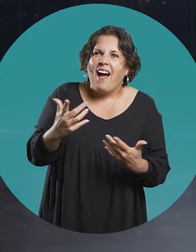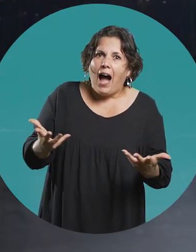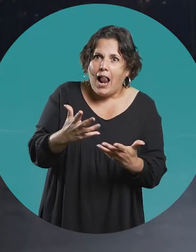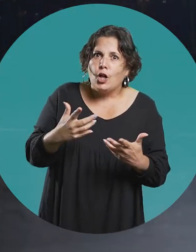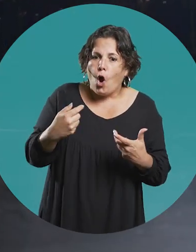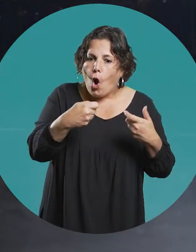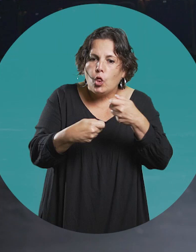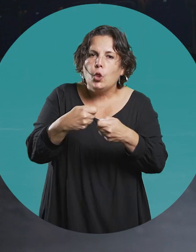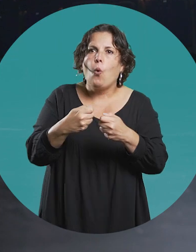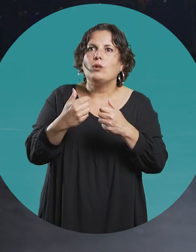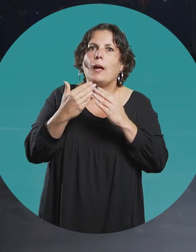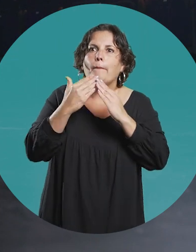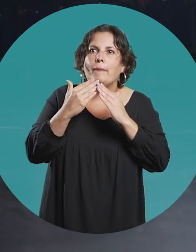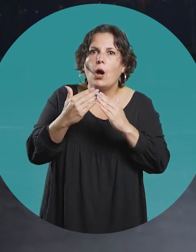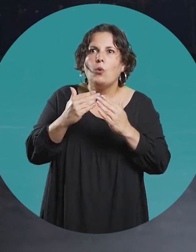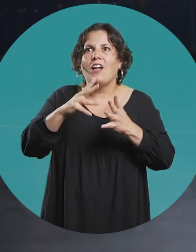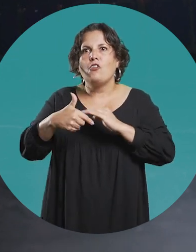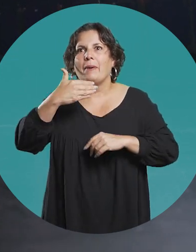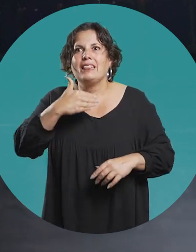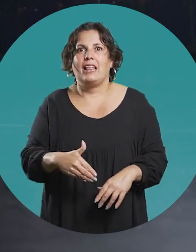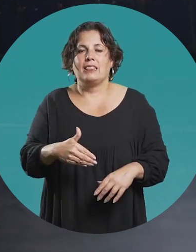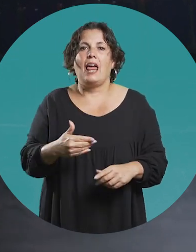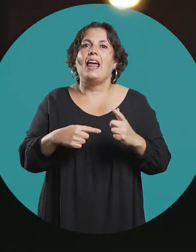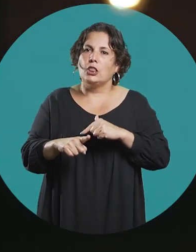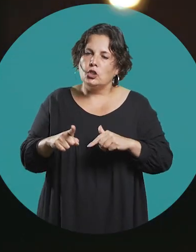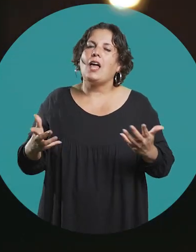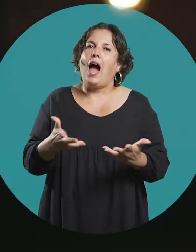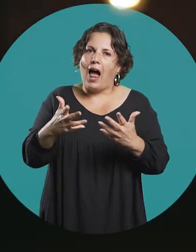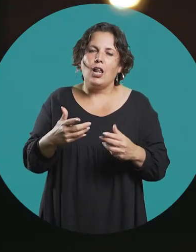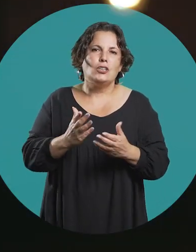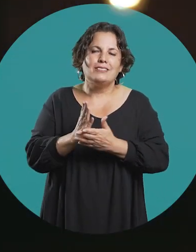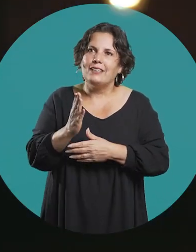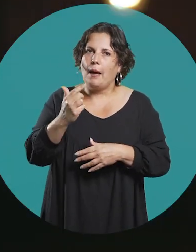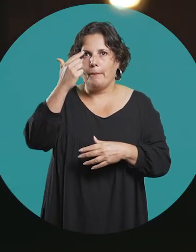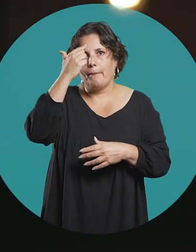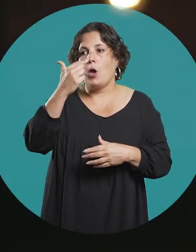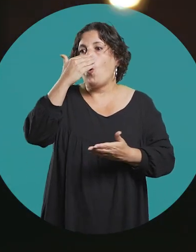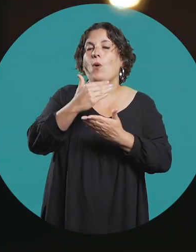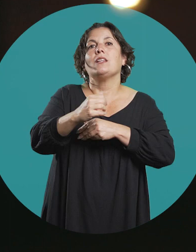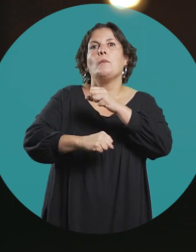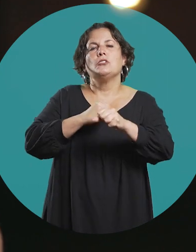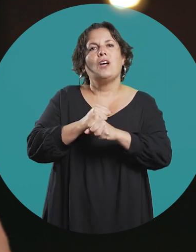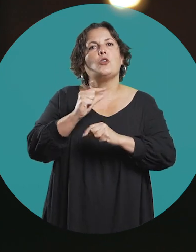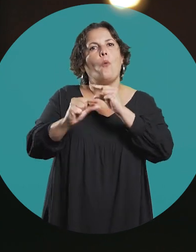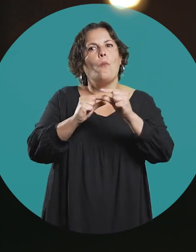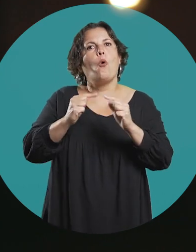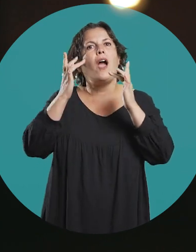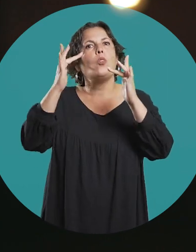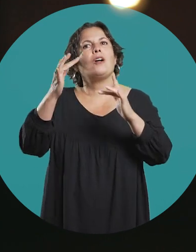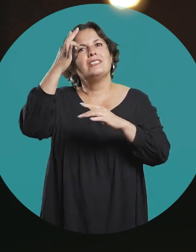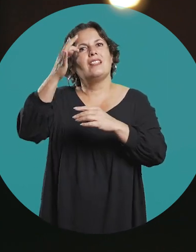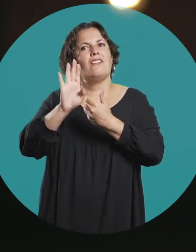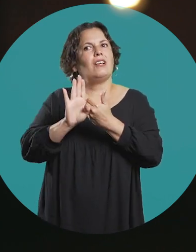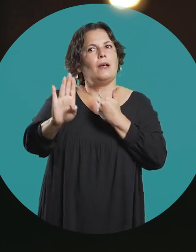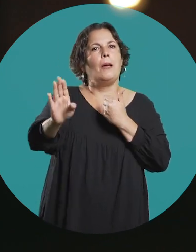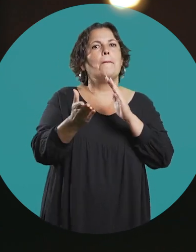se construye a partir de preguntas, de maneras de entender. Así que sí, es algo que me acompaña. En los últimos años me fui alejando de la educación científica